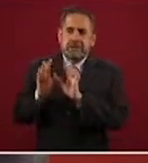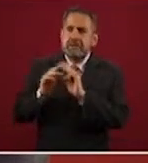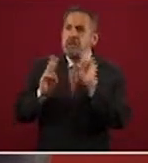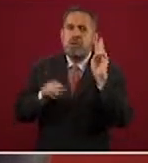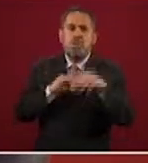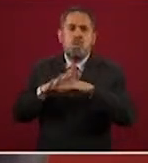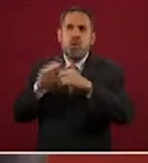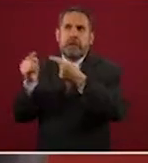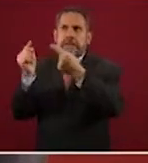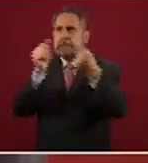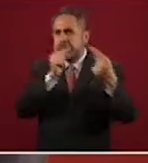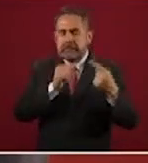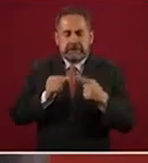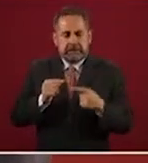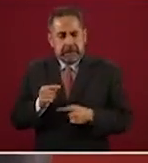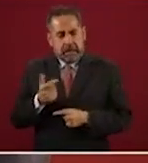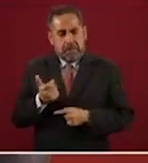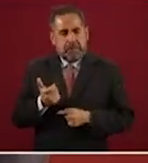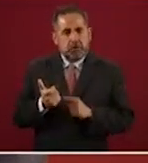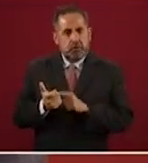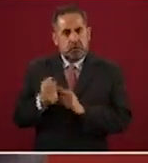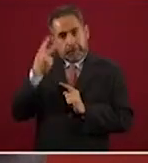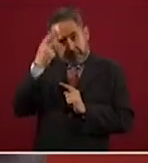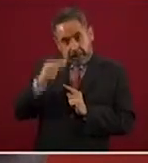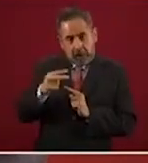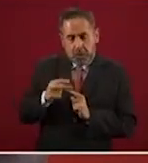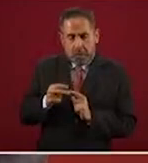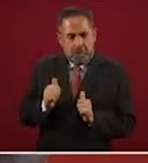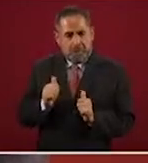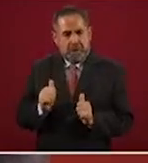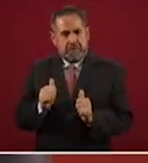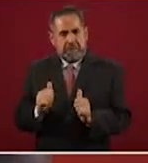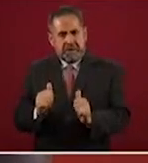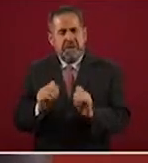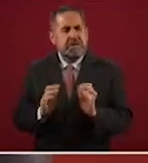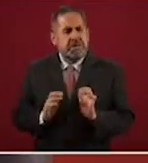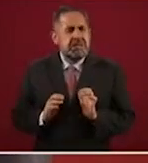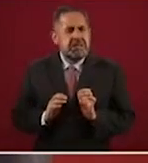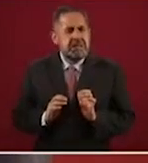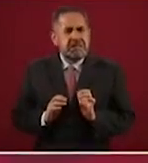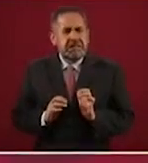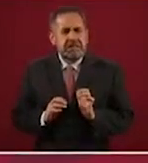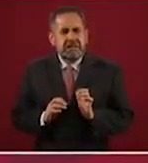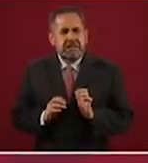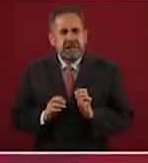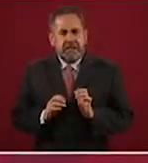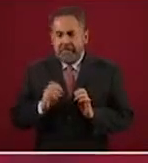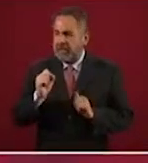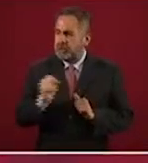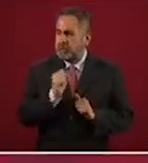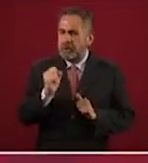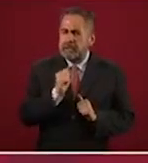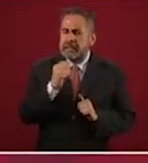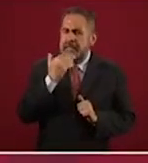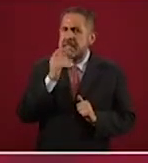tensiones que hay en el mundo, que afortunadamente